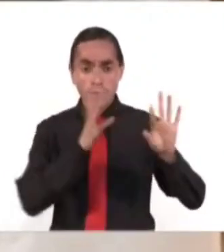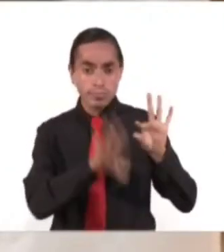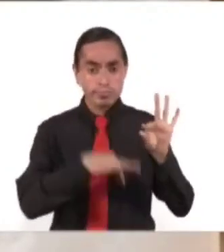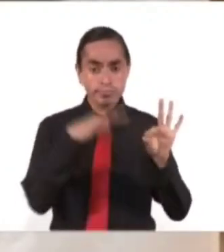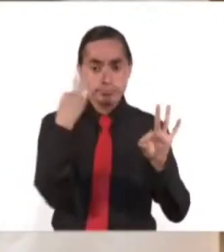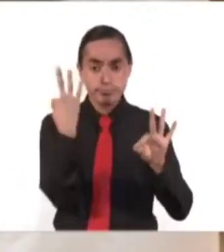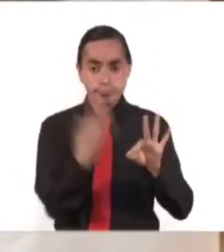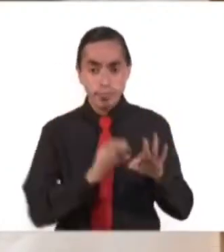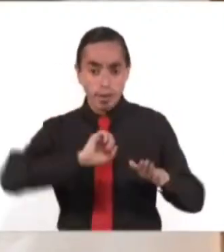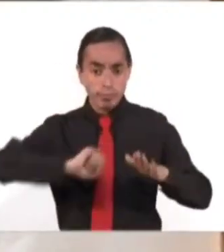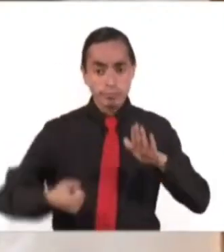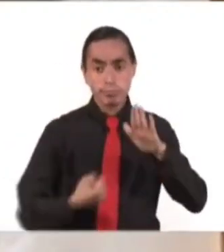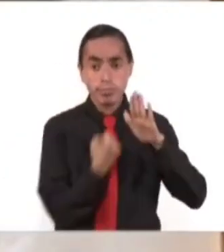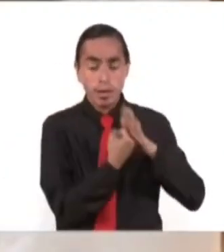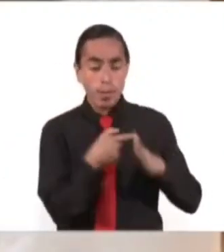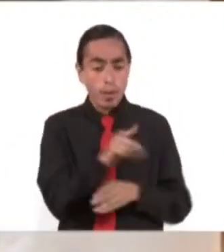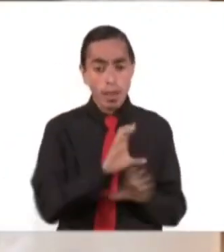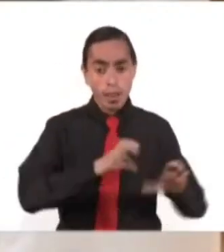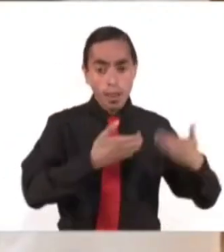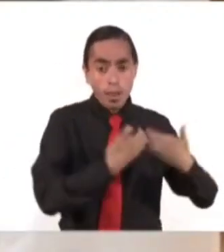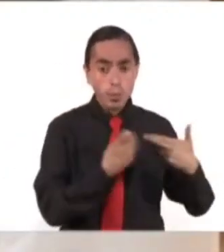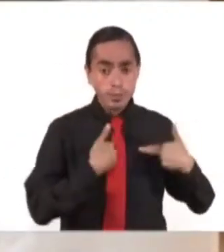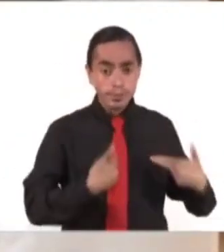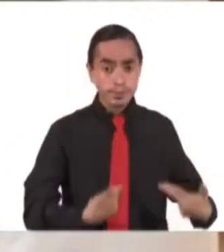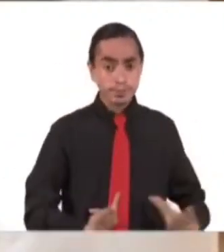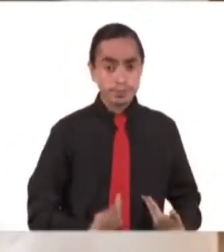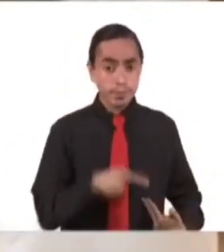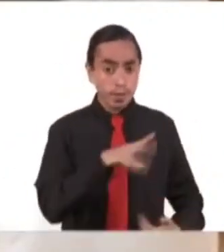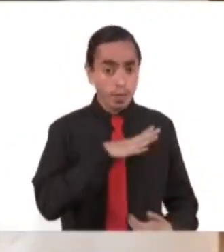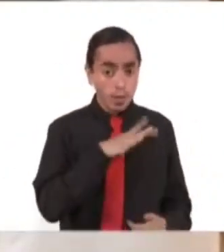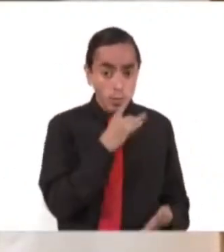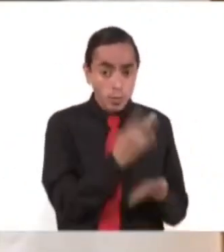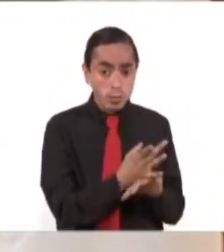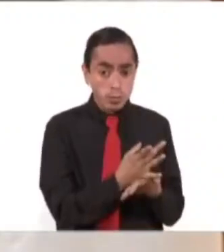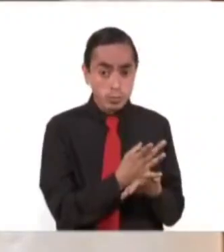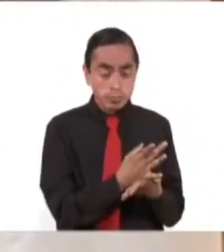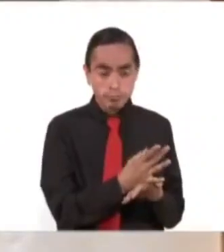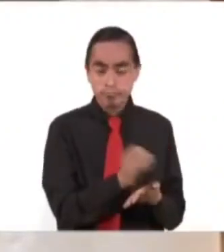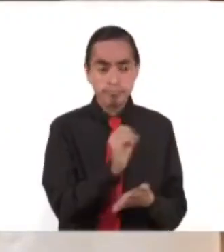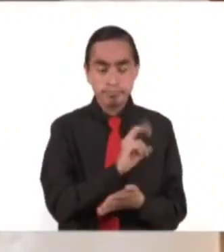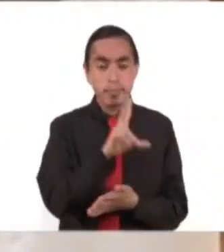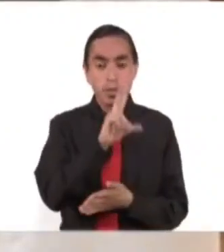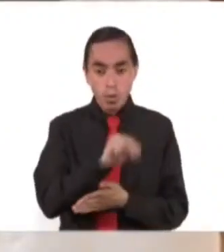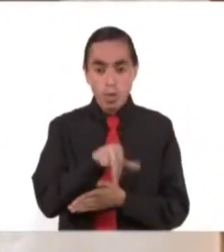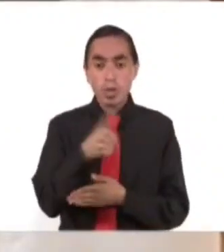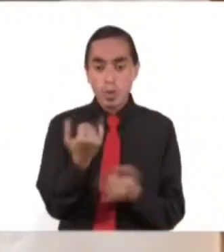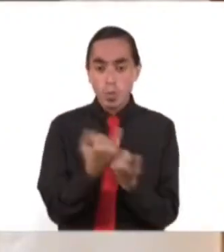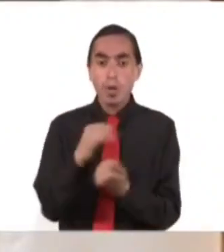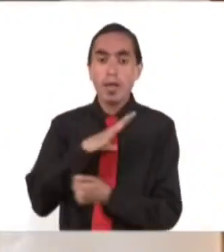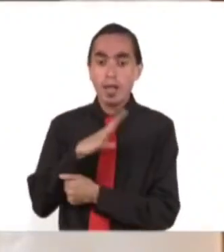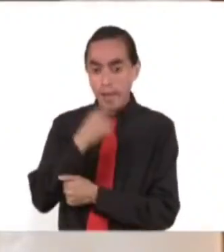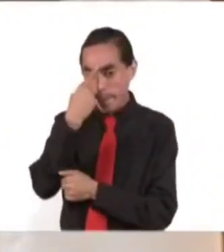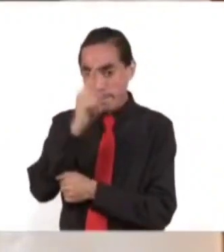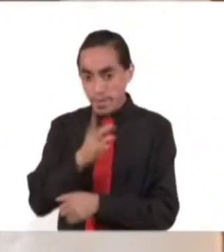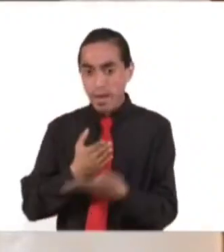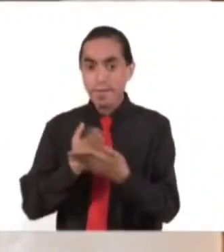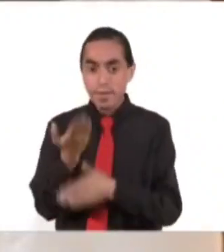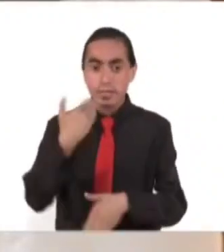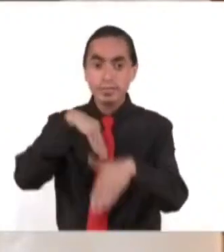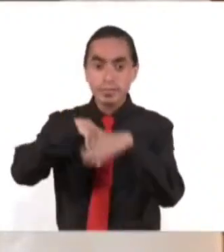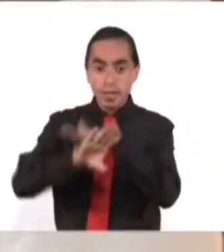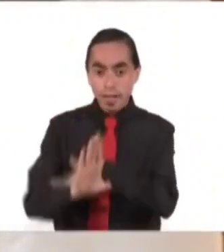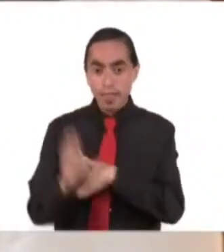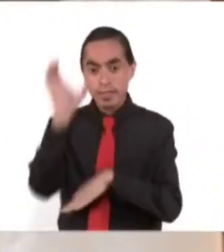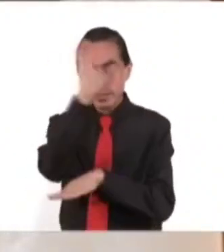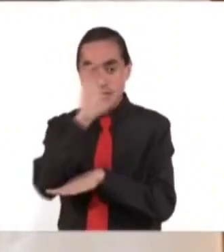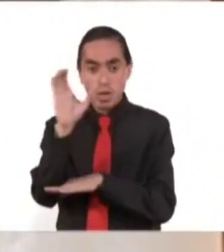y beneficioso para las comunidades humanas sobre las que impacta, sino de garantizar su libre acceso al capital científico de la